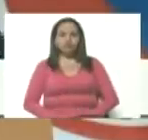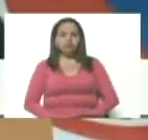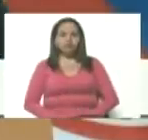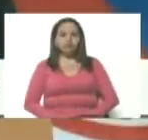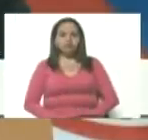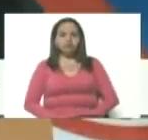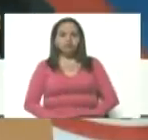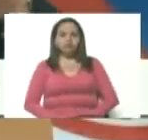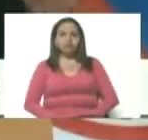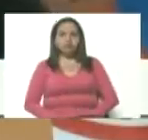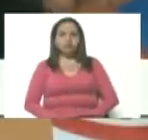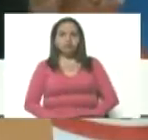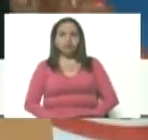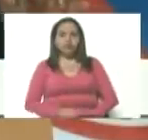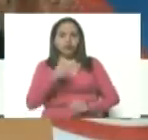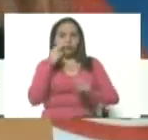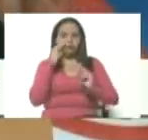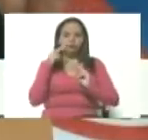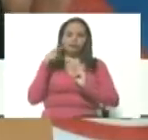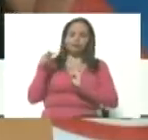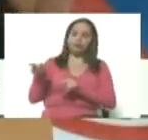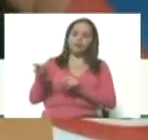Si miramos hacia Colombia,